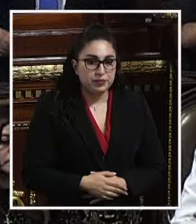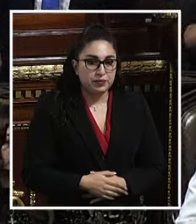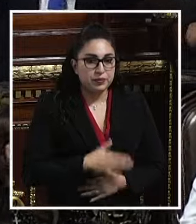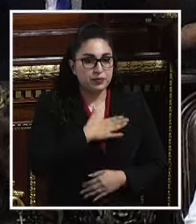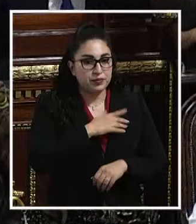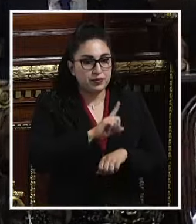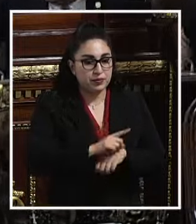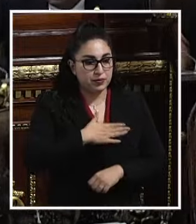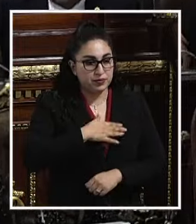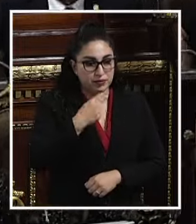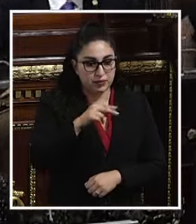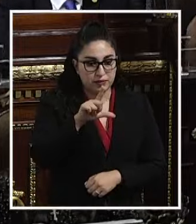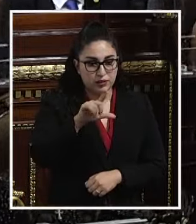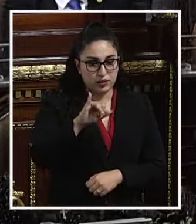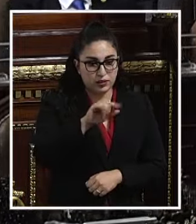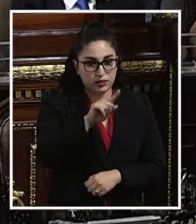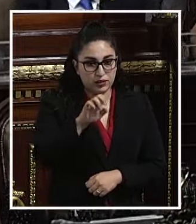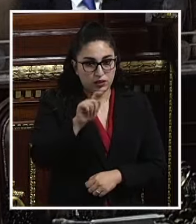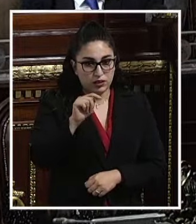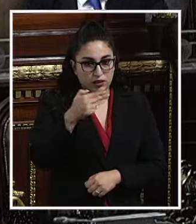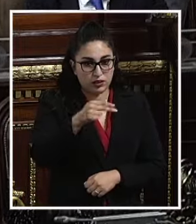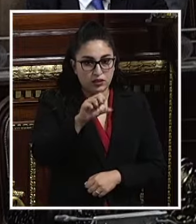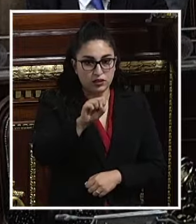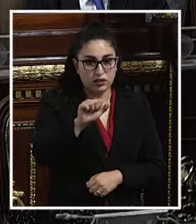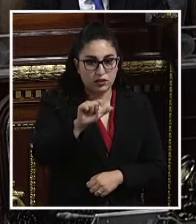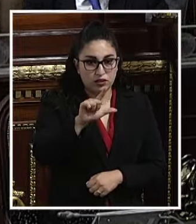Buenos días, Lizeth Salgado, presente.